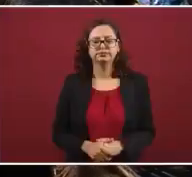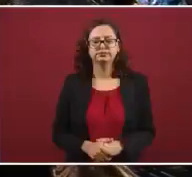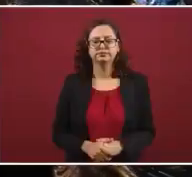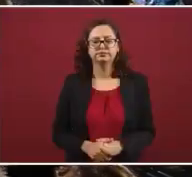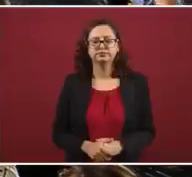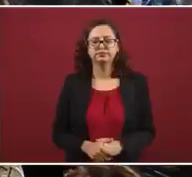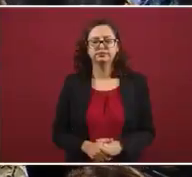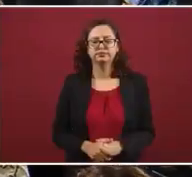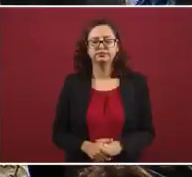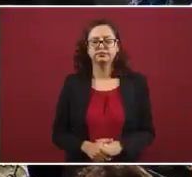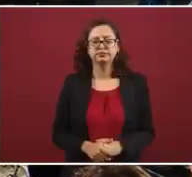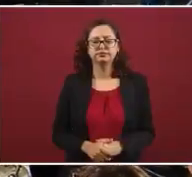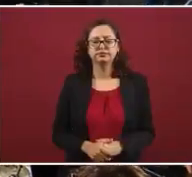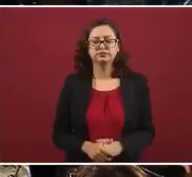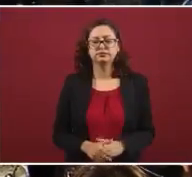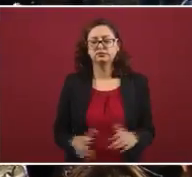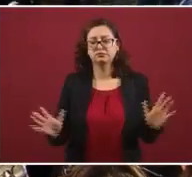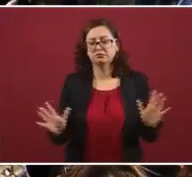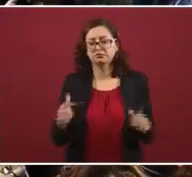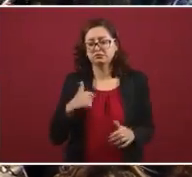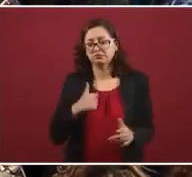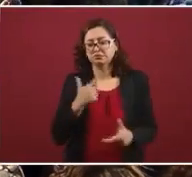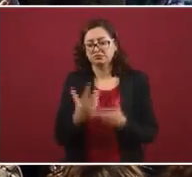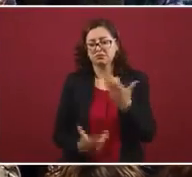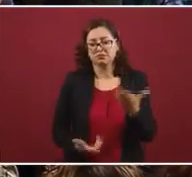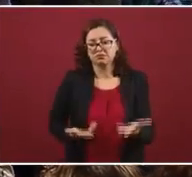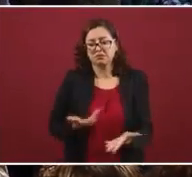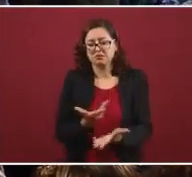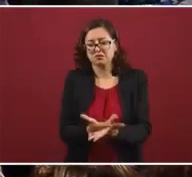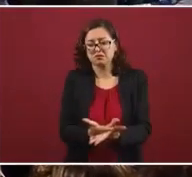Eso es lo que planteo,